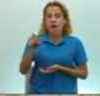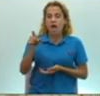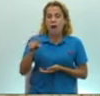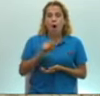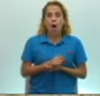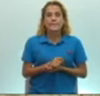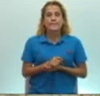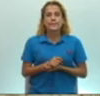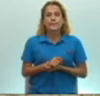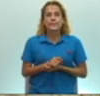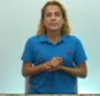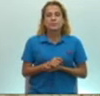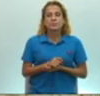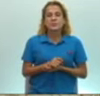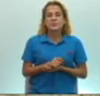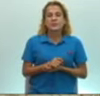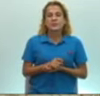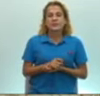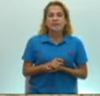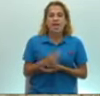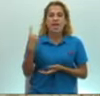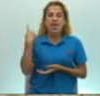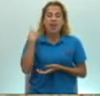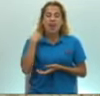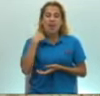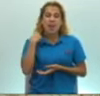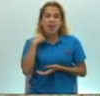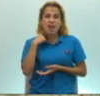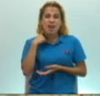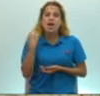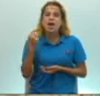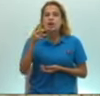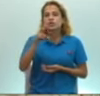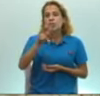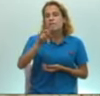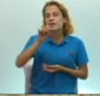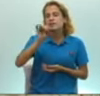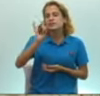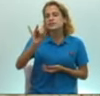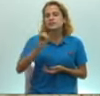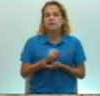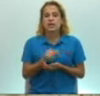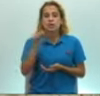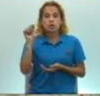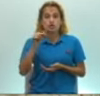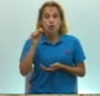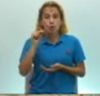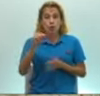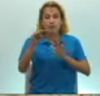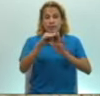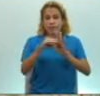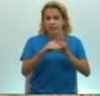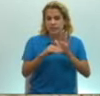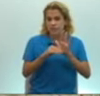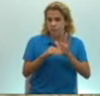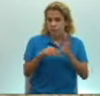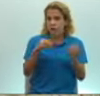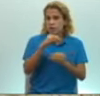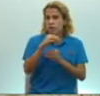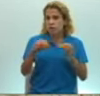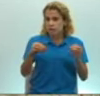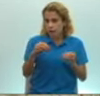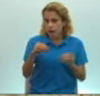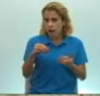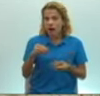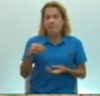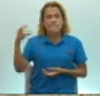Fíjense, Octavio Augusto, que va a asumir el poder el año 27 antes de nuestra era, con este